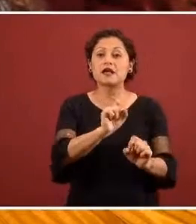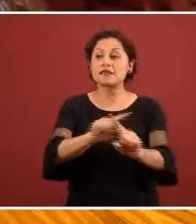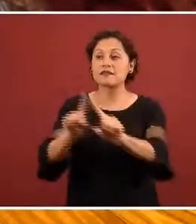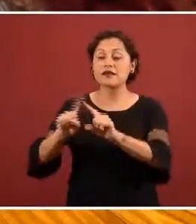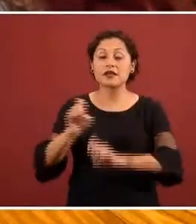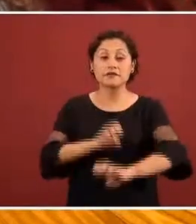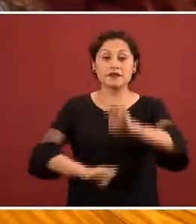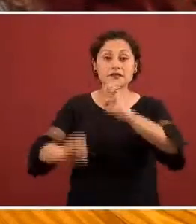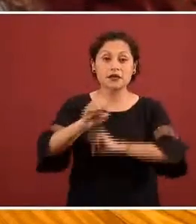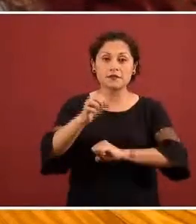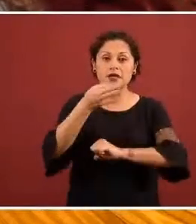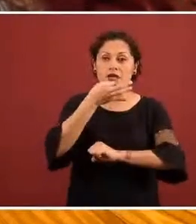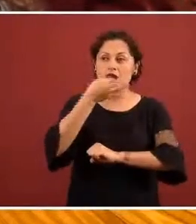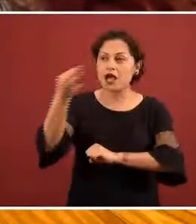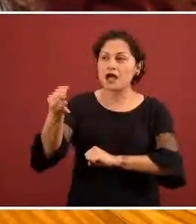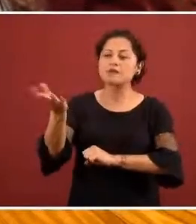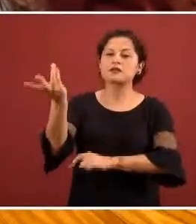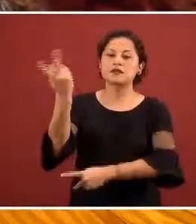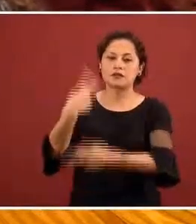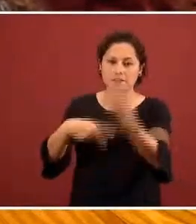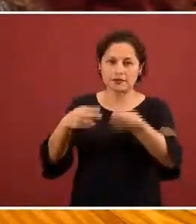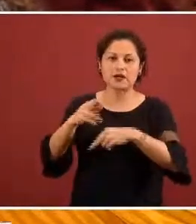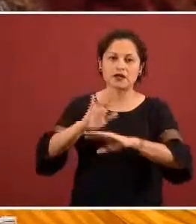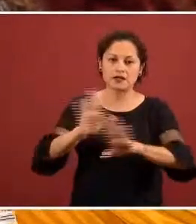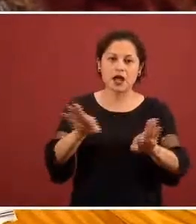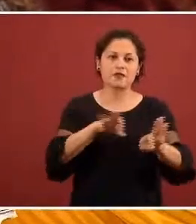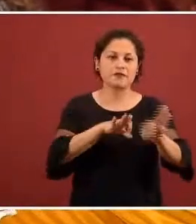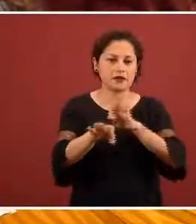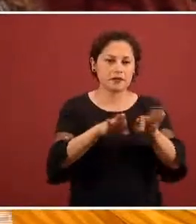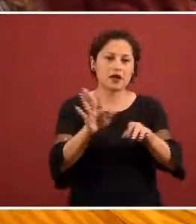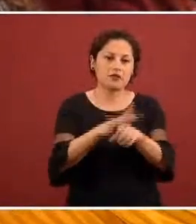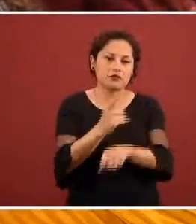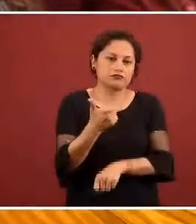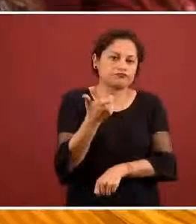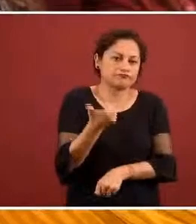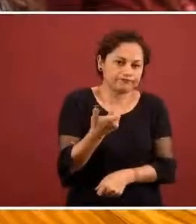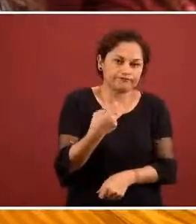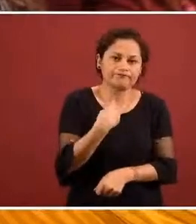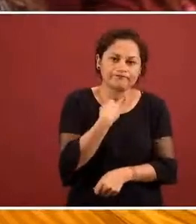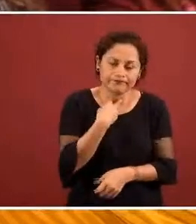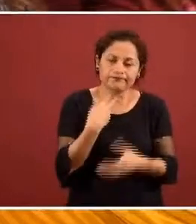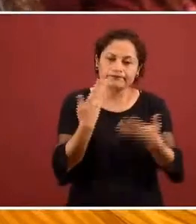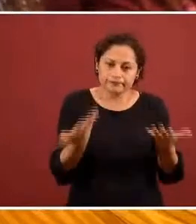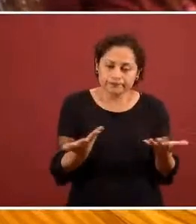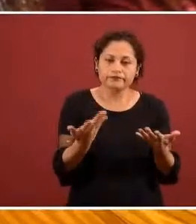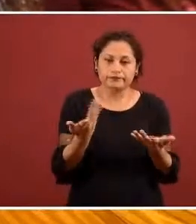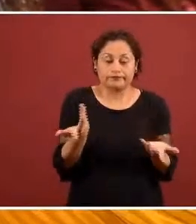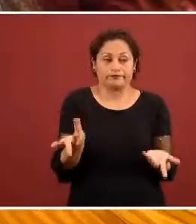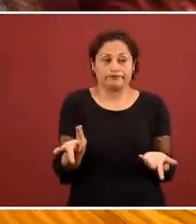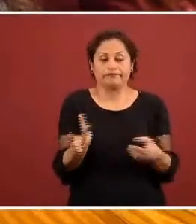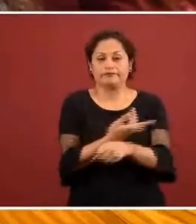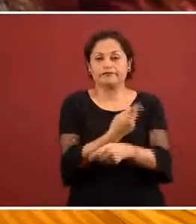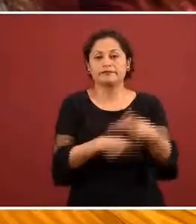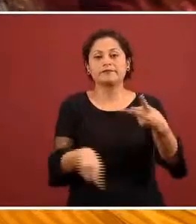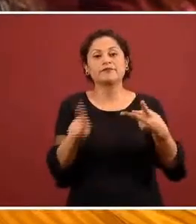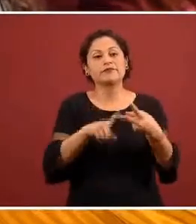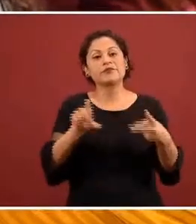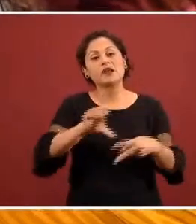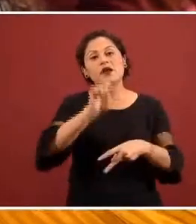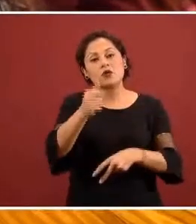ya que la economía pues es difícil, el panorama. Y segunda, saber cómo va la jornada de